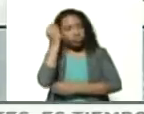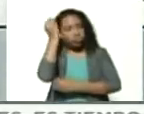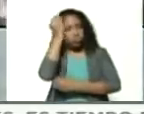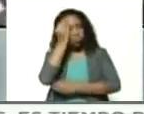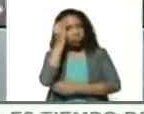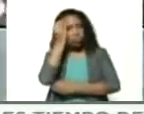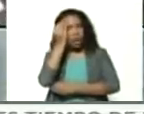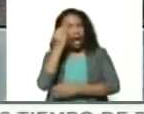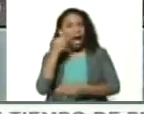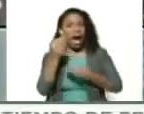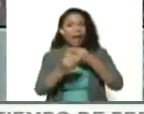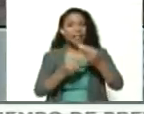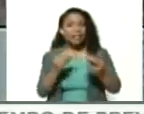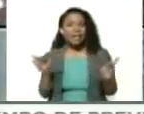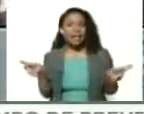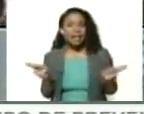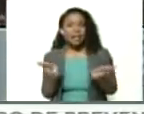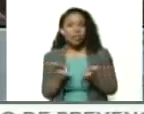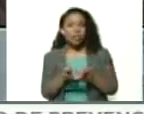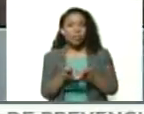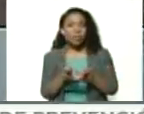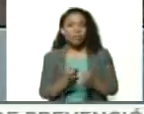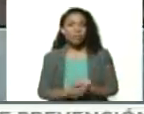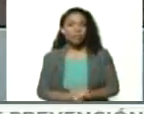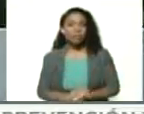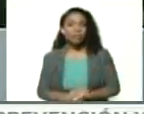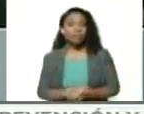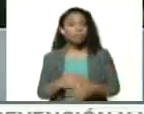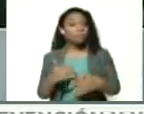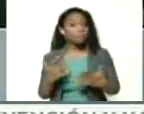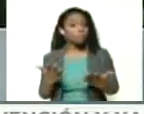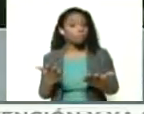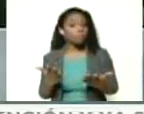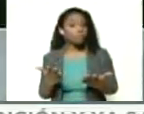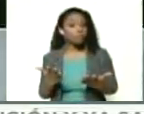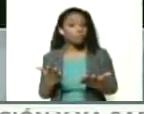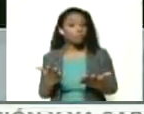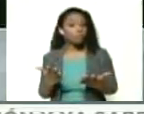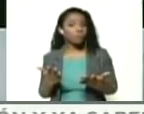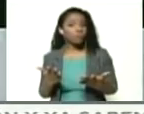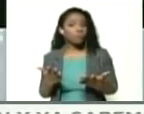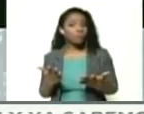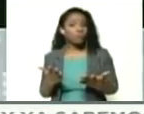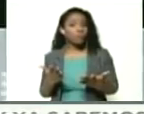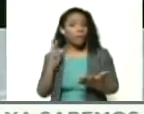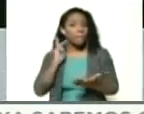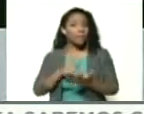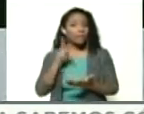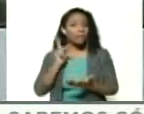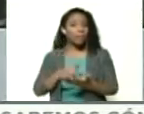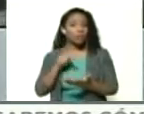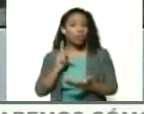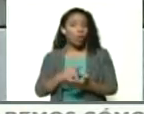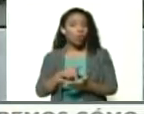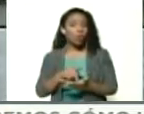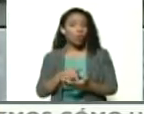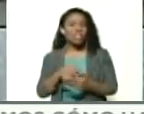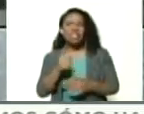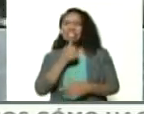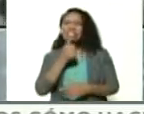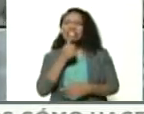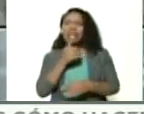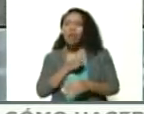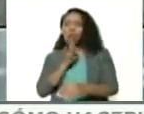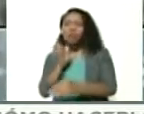sacar conclusiones, ver a los protagonistas. ¿Quiénes fueron